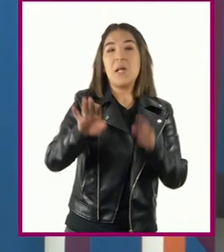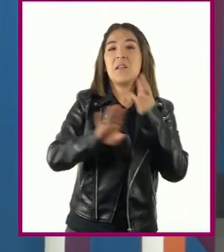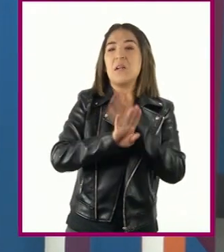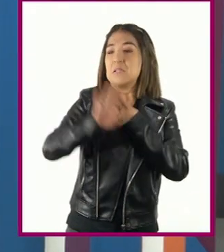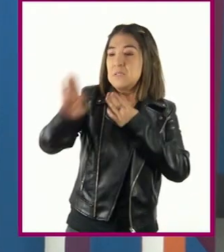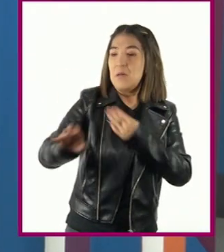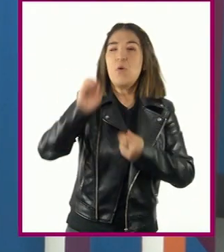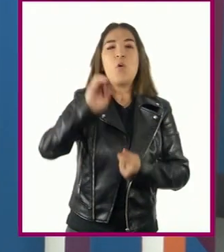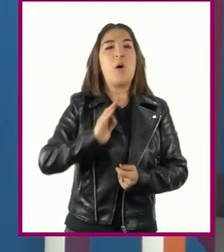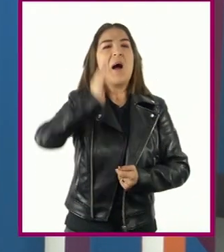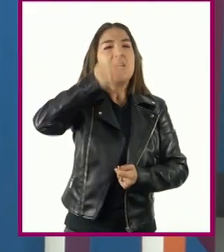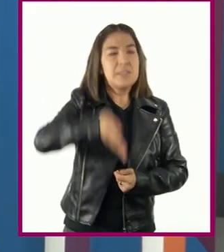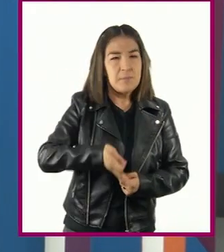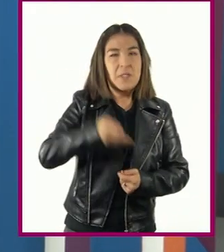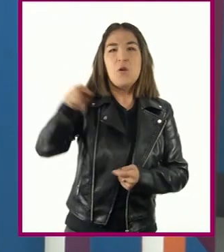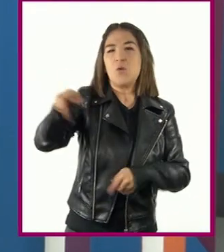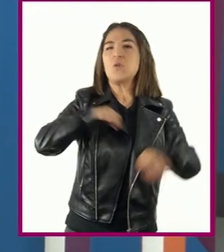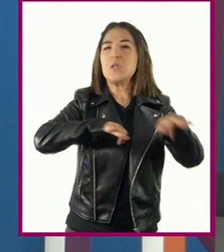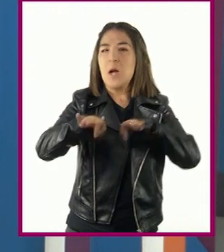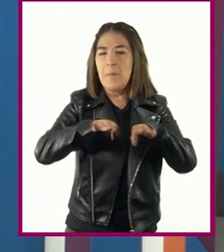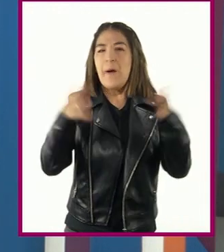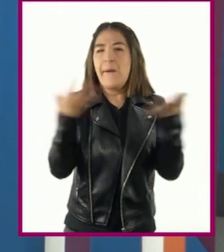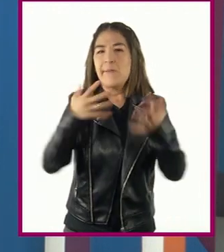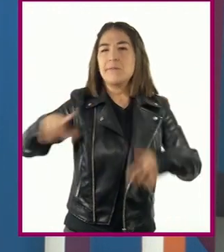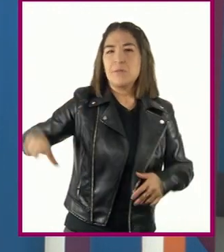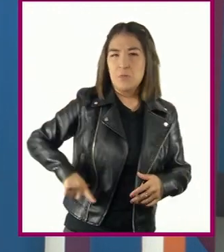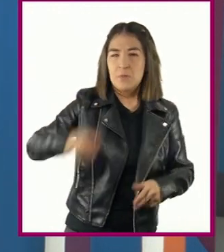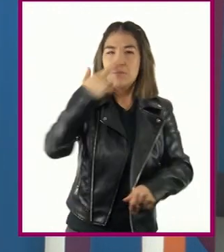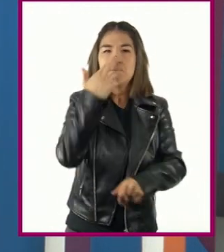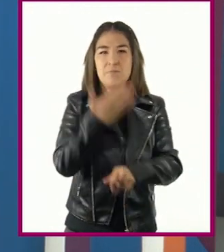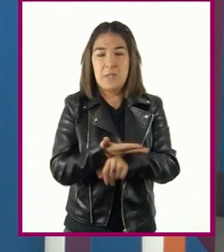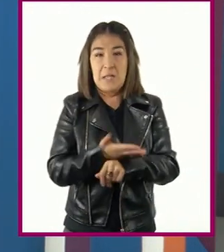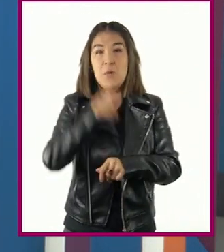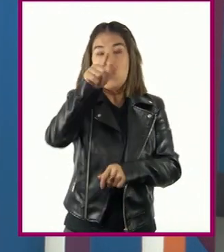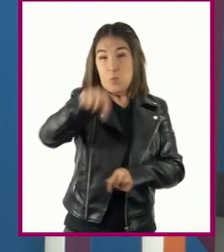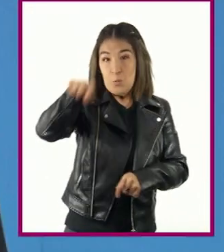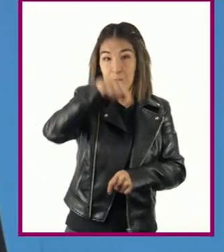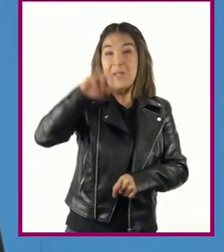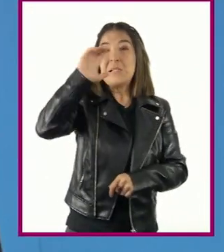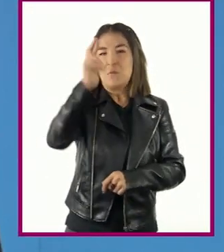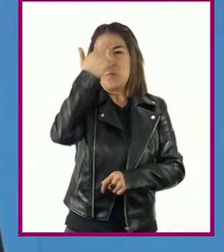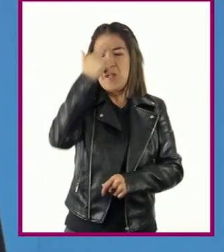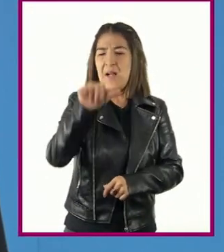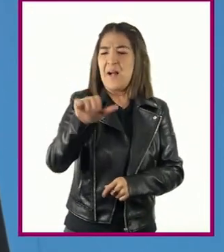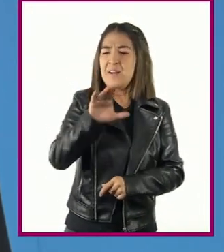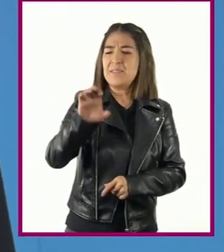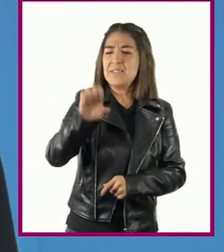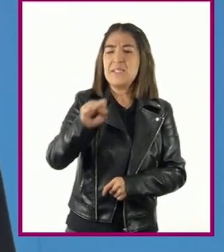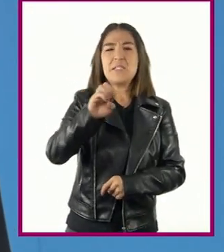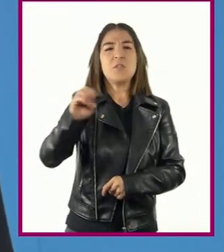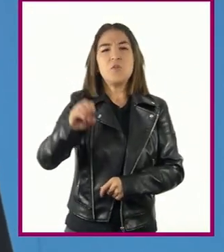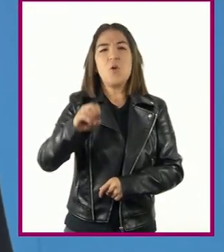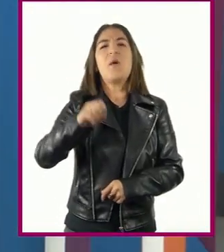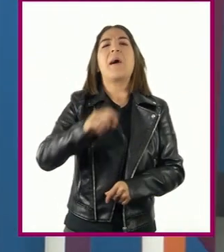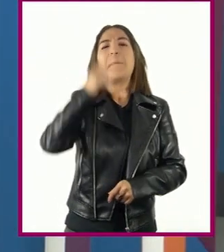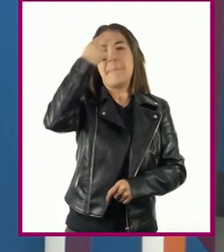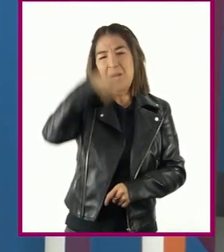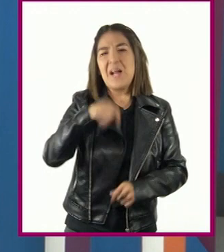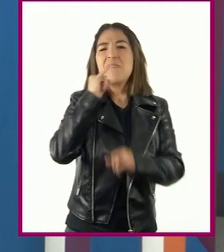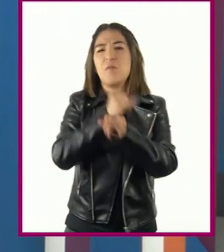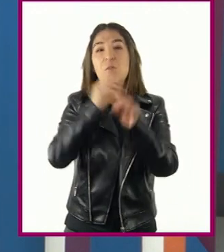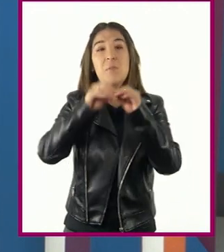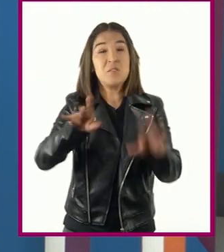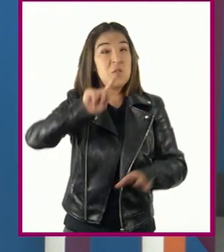labor de las y los servidores públicos. Recordemos que el acceso a la información es un derecho que